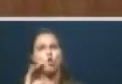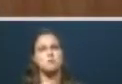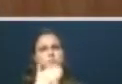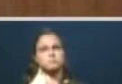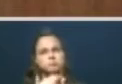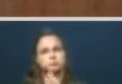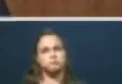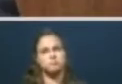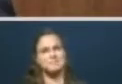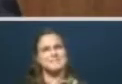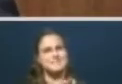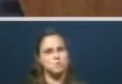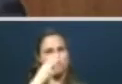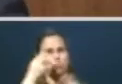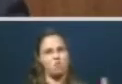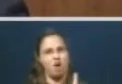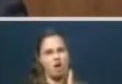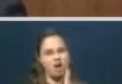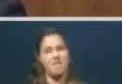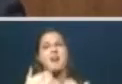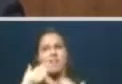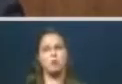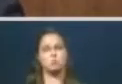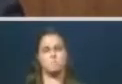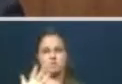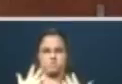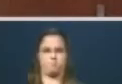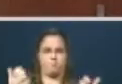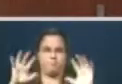prestando unos servicios públicos de calidad bien cercanía